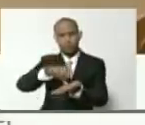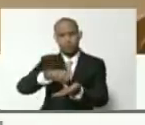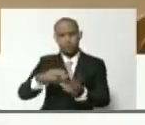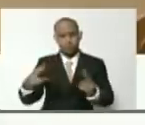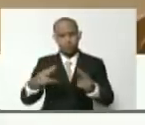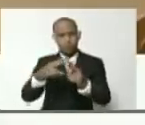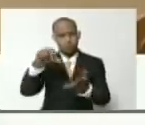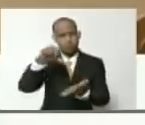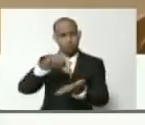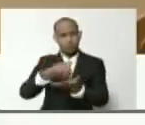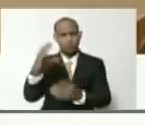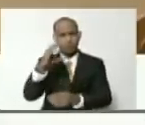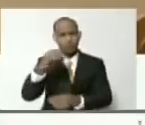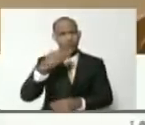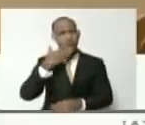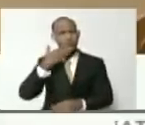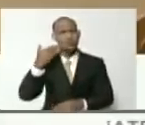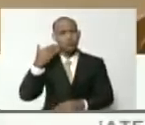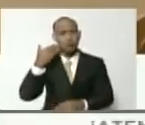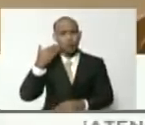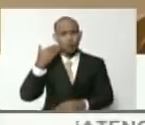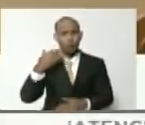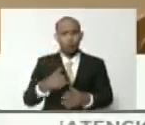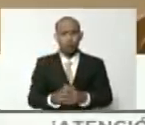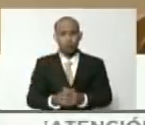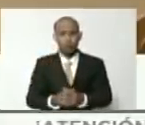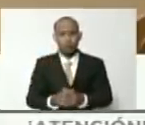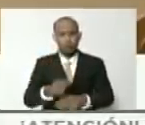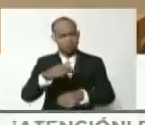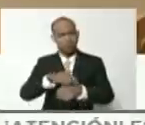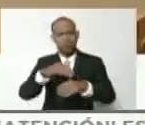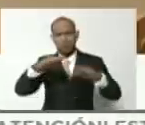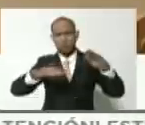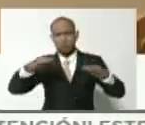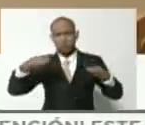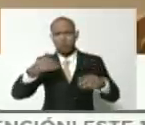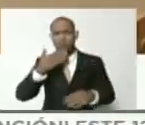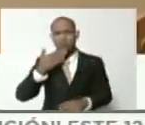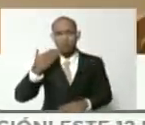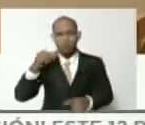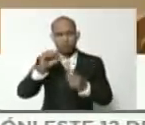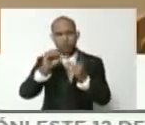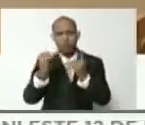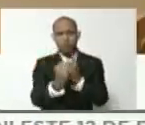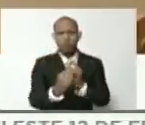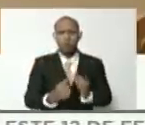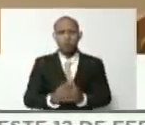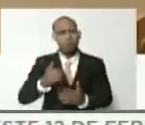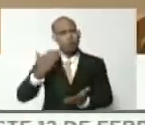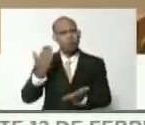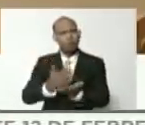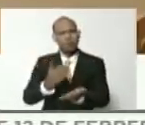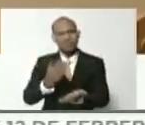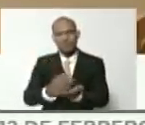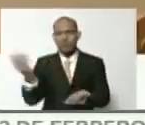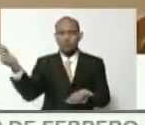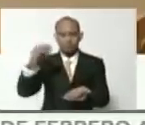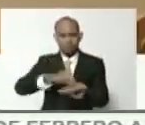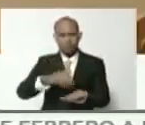la ciudad de mejor clima de todo el mundo. Así que siempre voy a regresar.